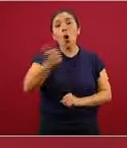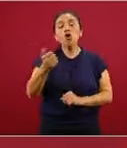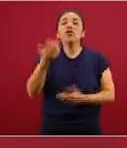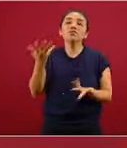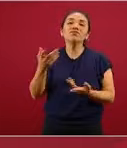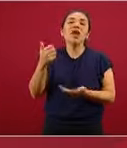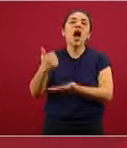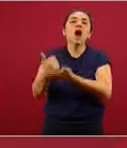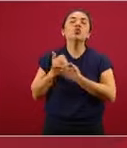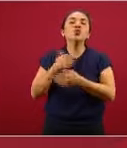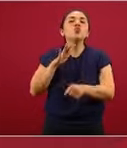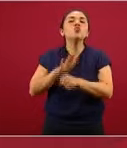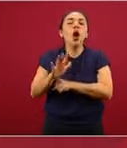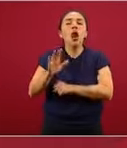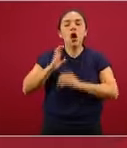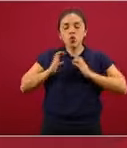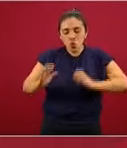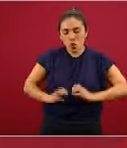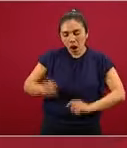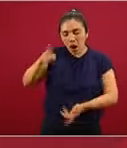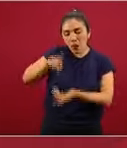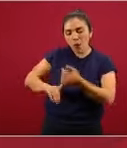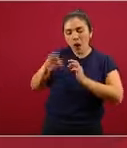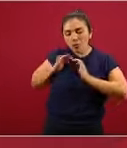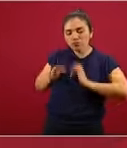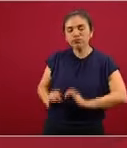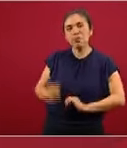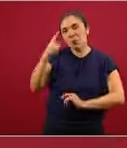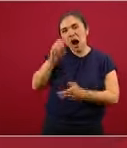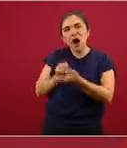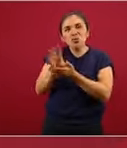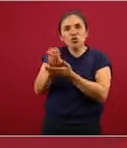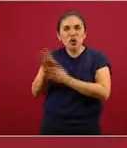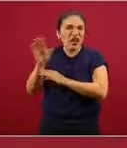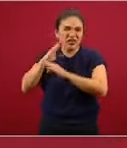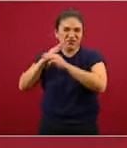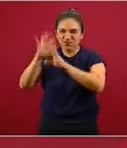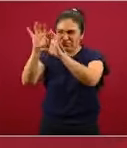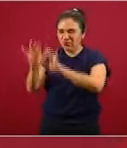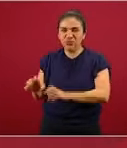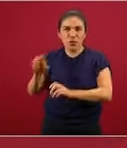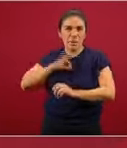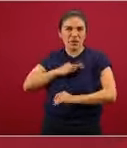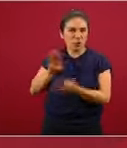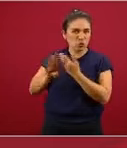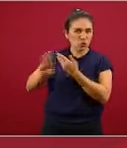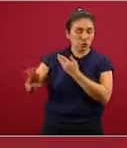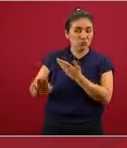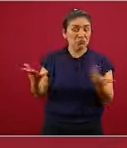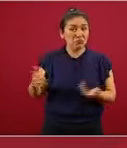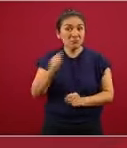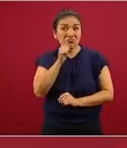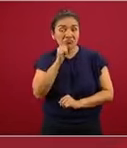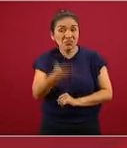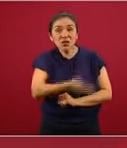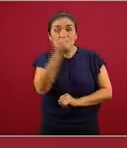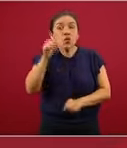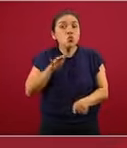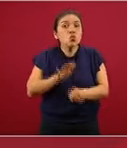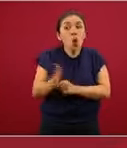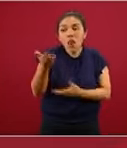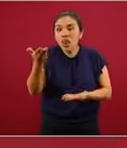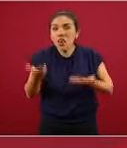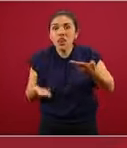anticuerpos, sustancias que producen estos linfocitos, otro tipo de linfocitos. Entonces no se sabe todavía ciencia cierta en el